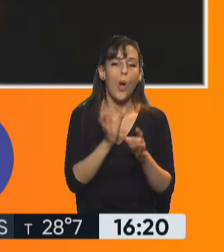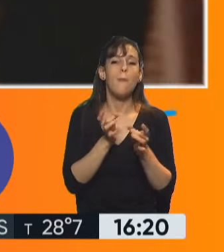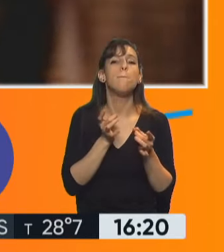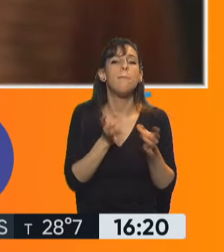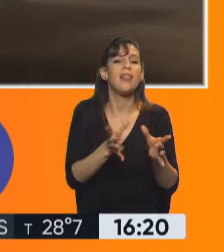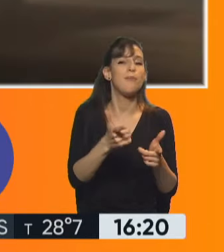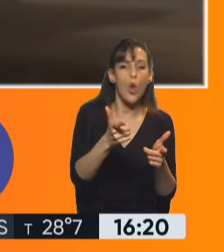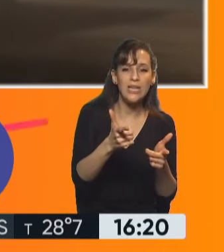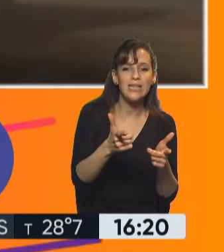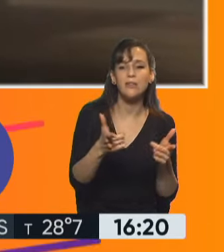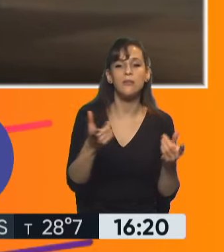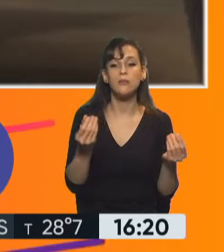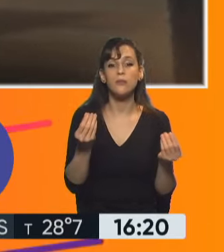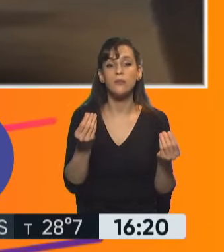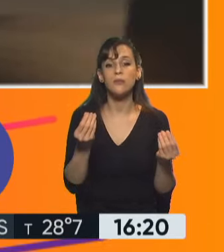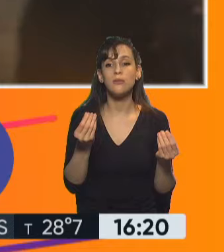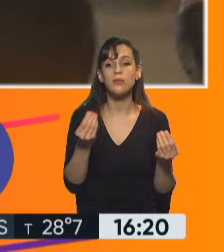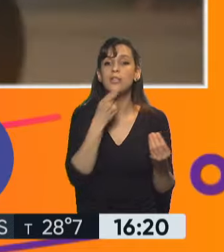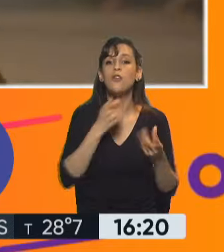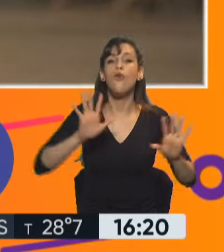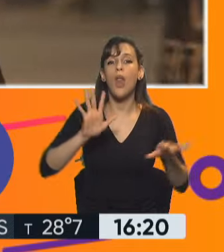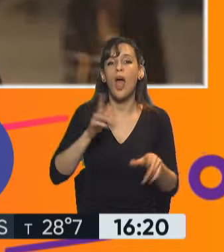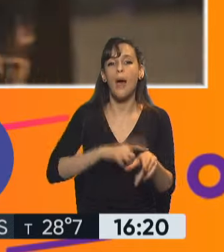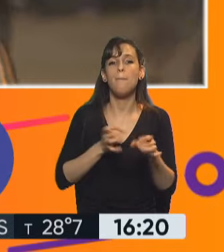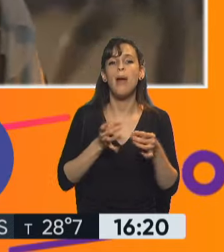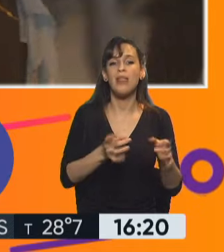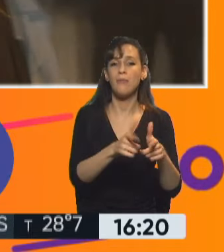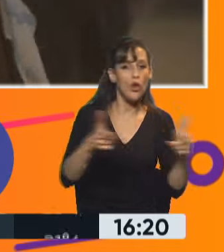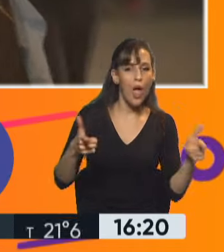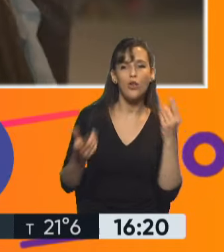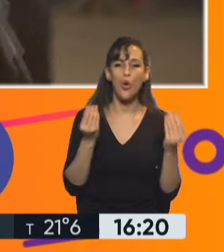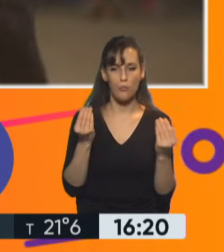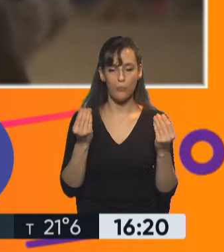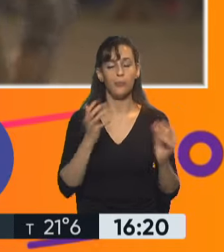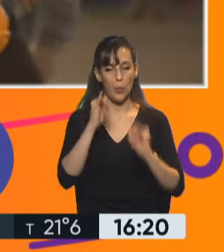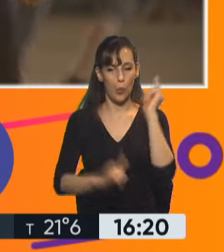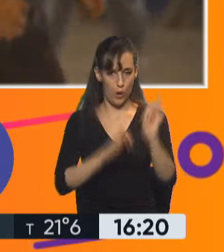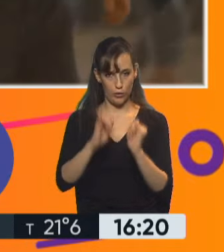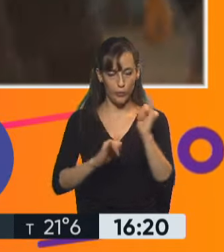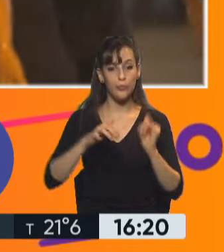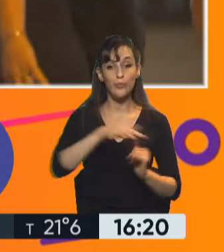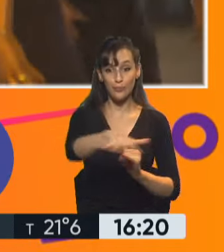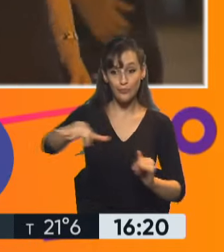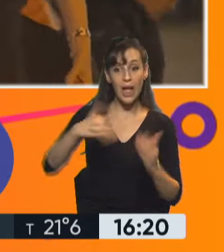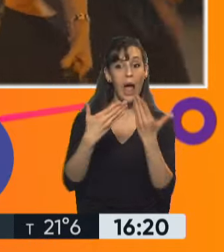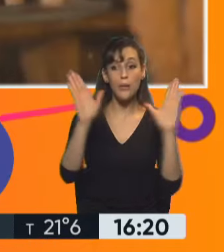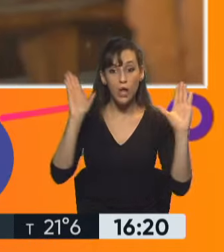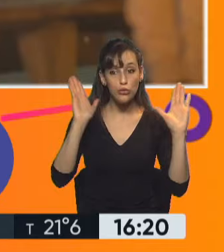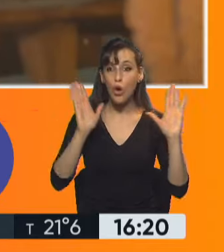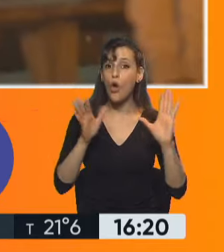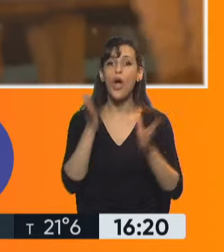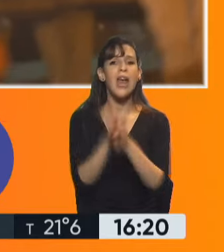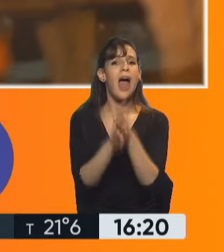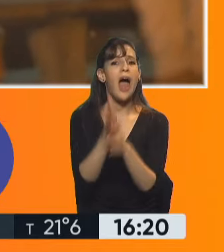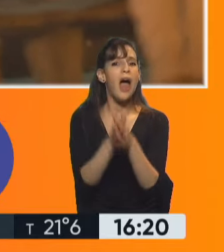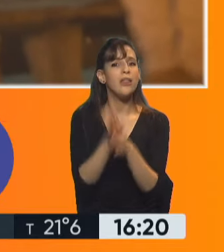decía Tere, Noé. Sí, a ver. Mirá, el sistema es simple. Bien, o sea, el patio está abierto, es libre y gratuito.